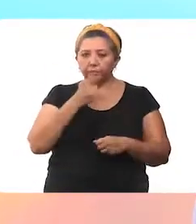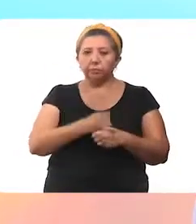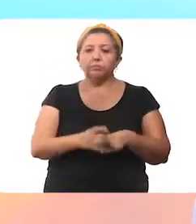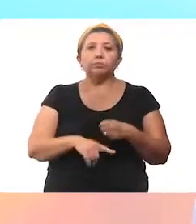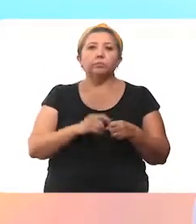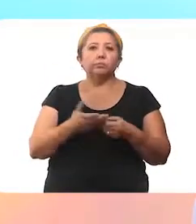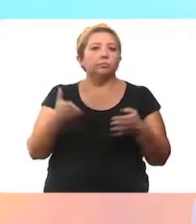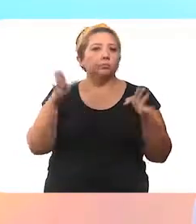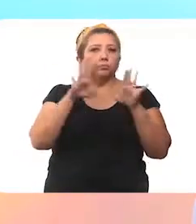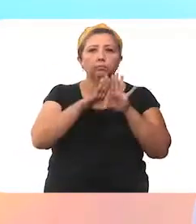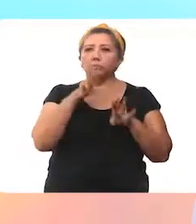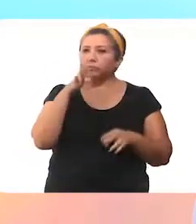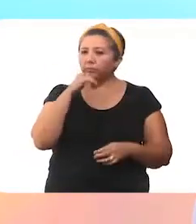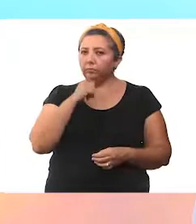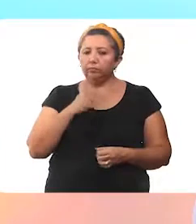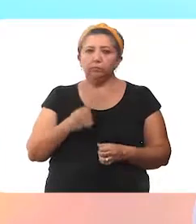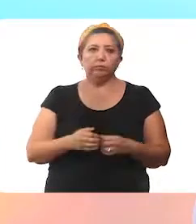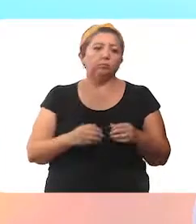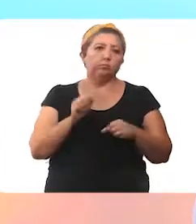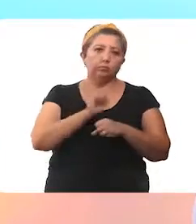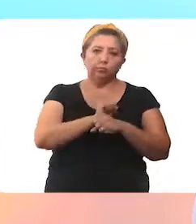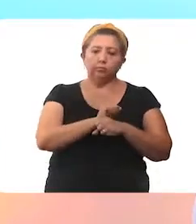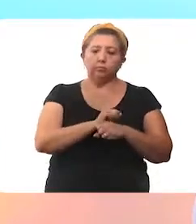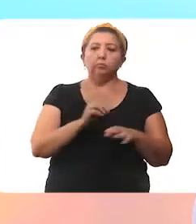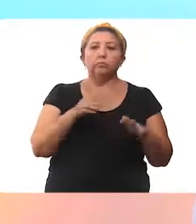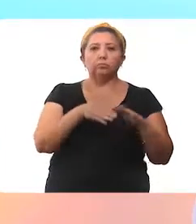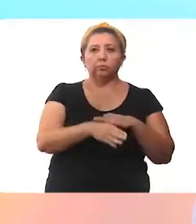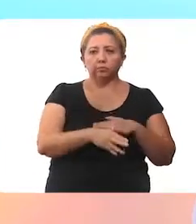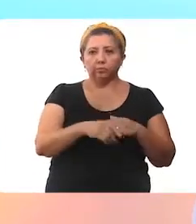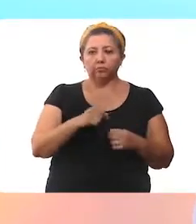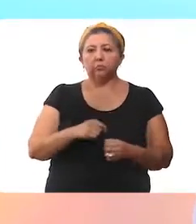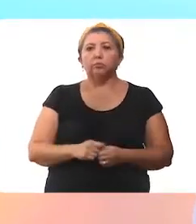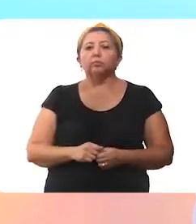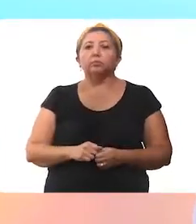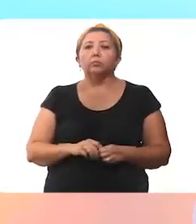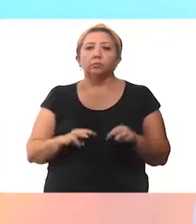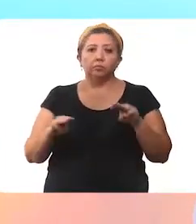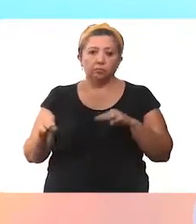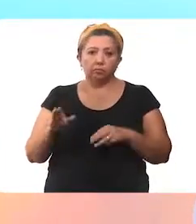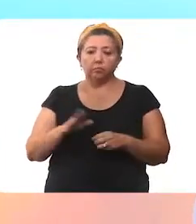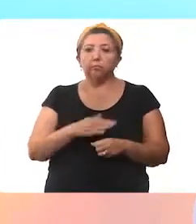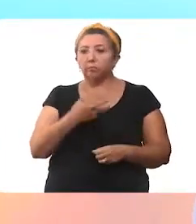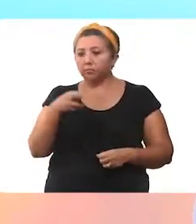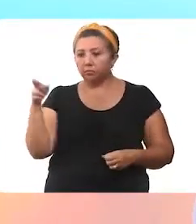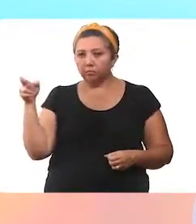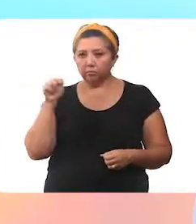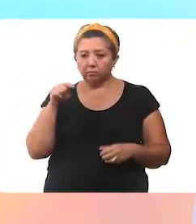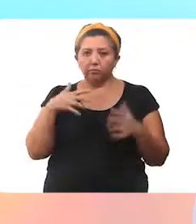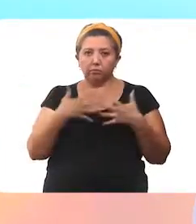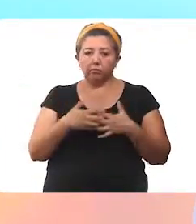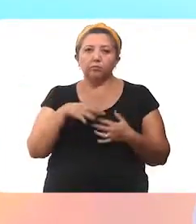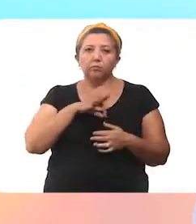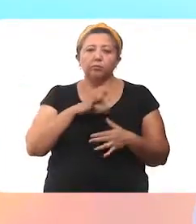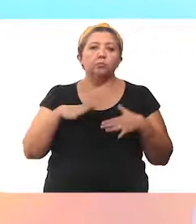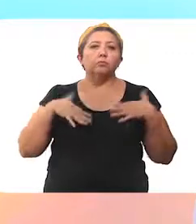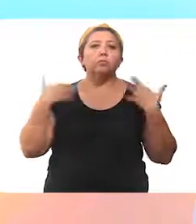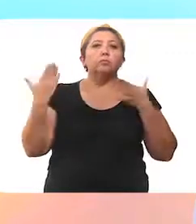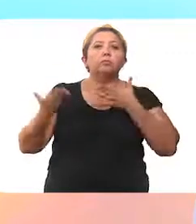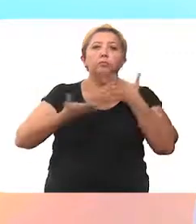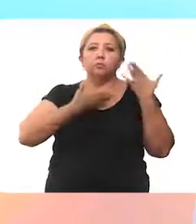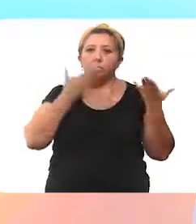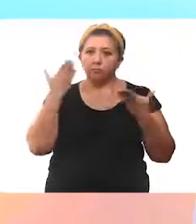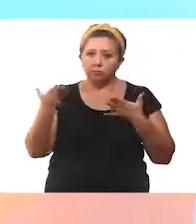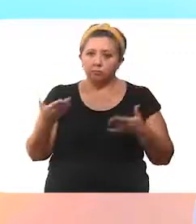de Progreso estarán cerrados a la circulación y no podrá acceder a sus playas. Los restaurantes que allí funcionan podrán ofrecer